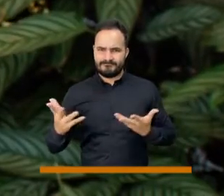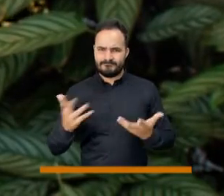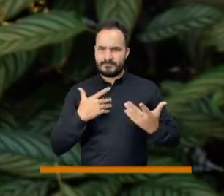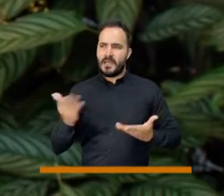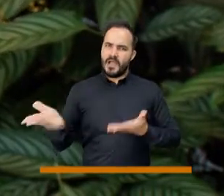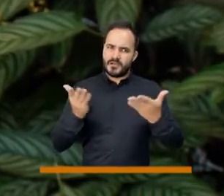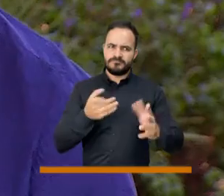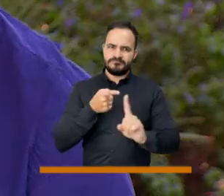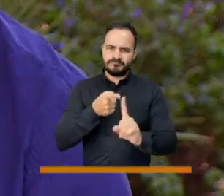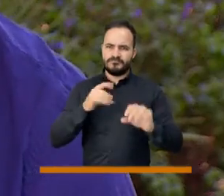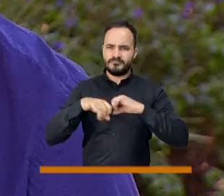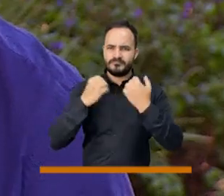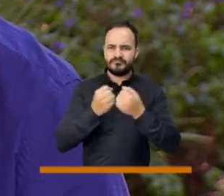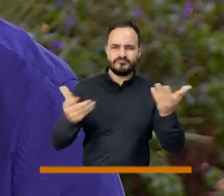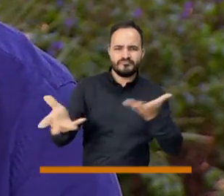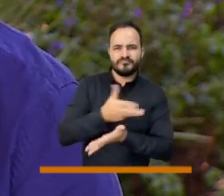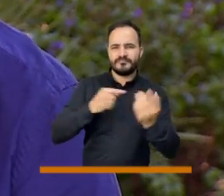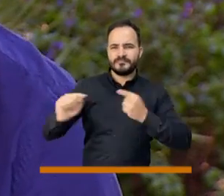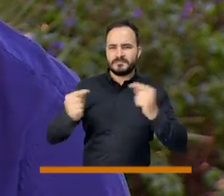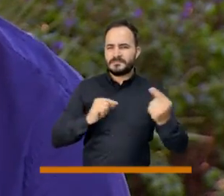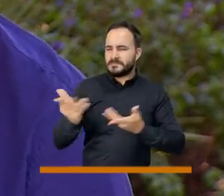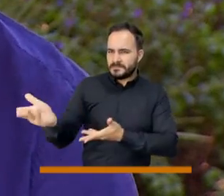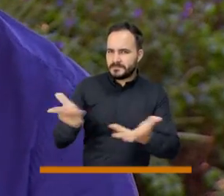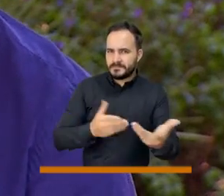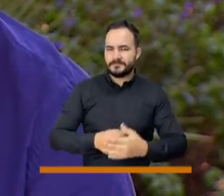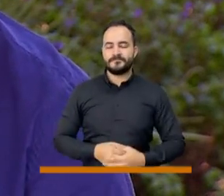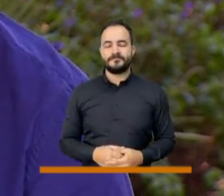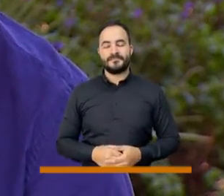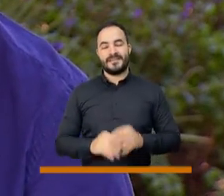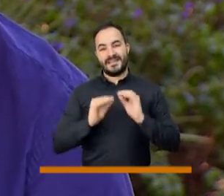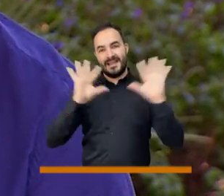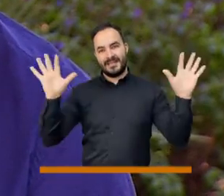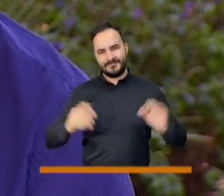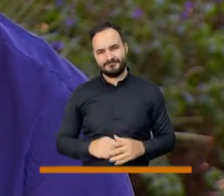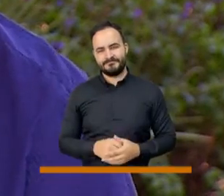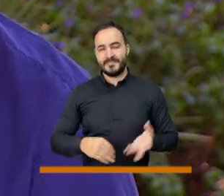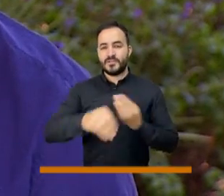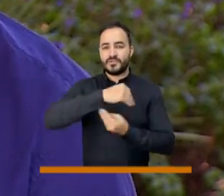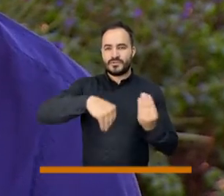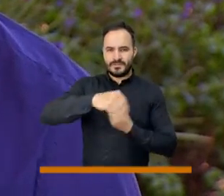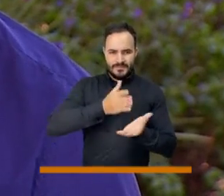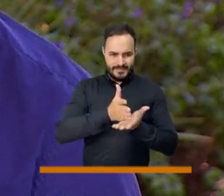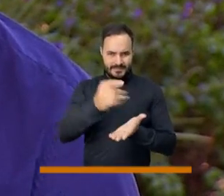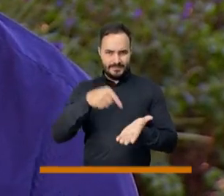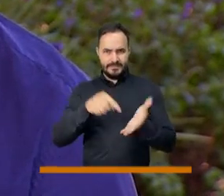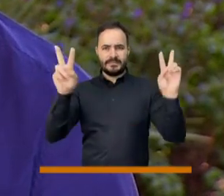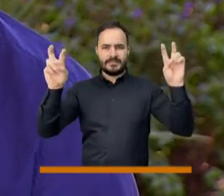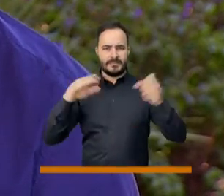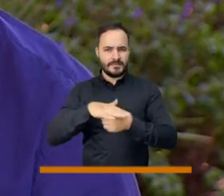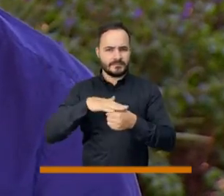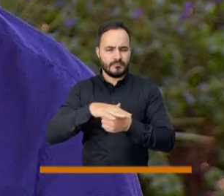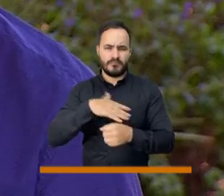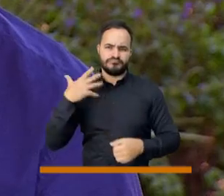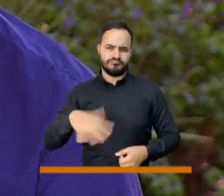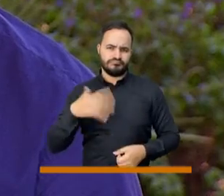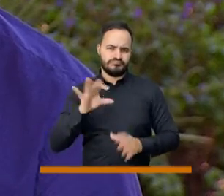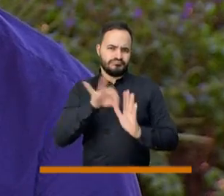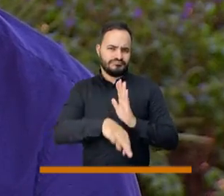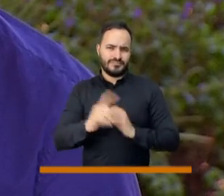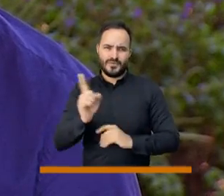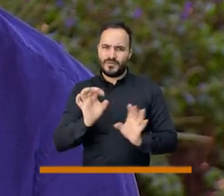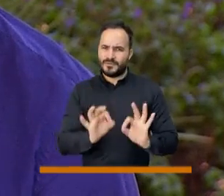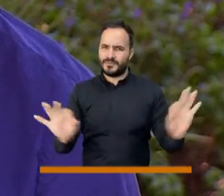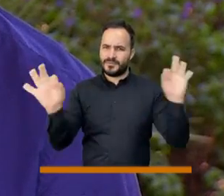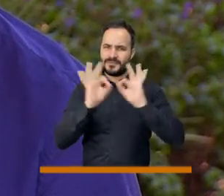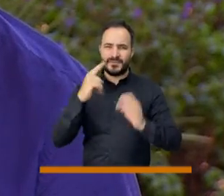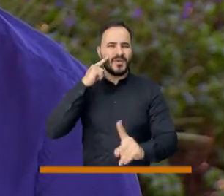en la corporación. Bueno, pues sin duda este tema de la sostenibilidad es clave para el desarrollo de nuestra